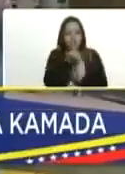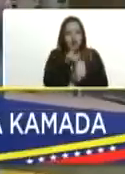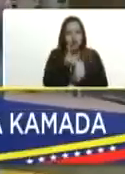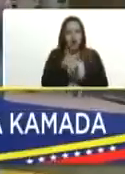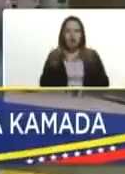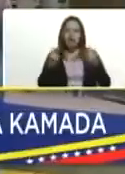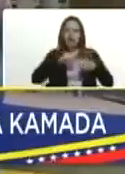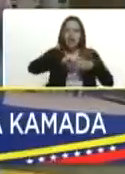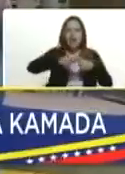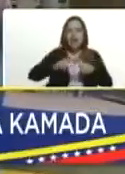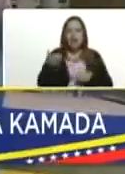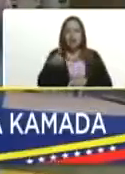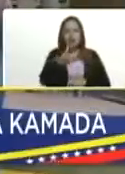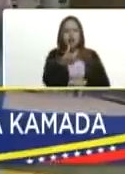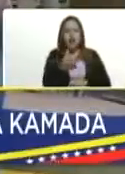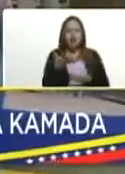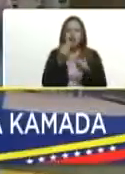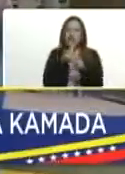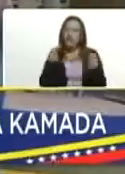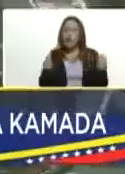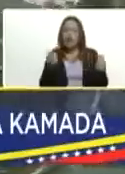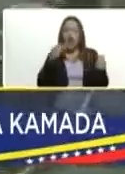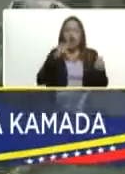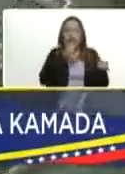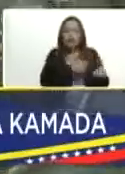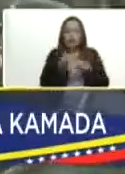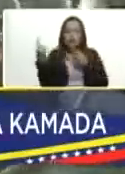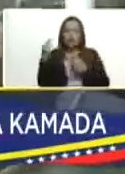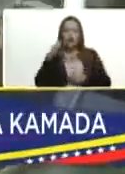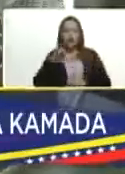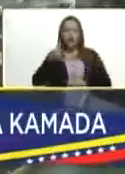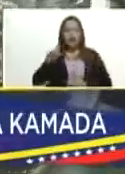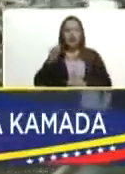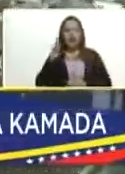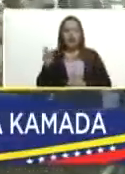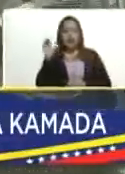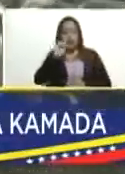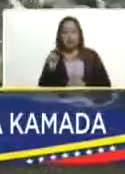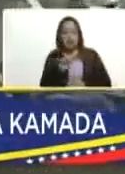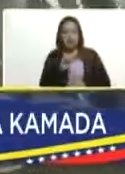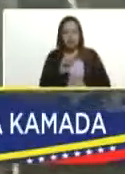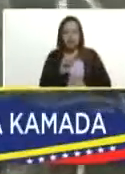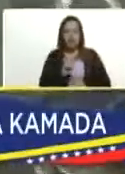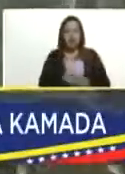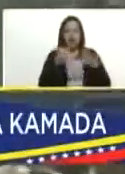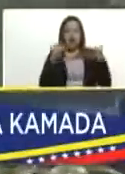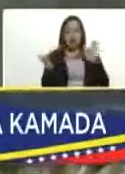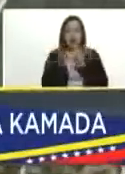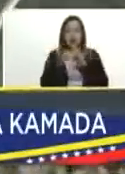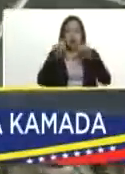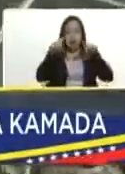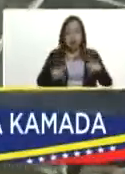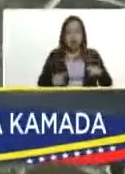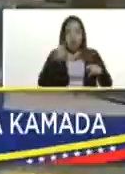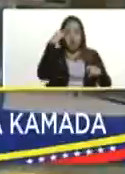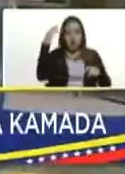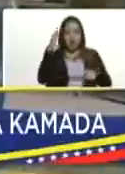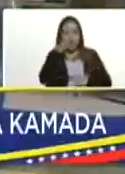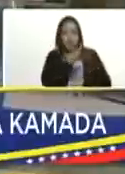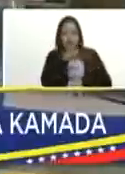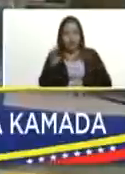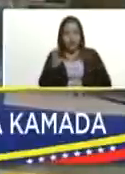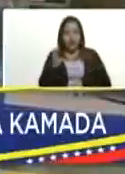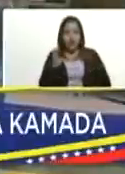estas latas de sardina, muchísimas, van a los CLAP, presidente. Así que le damos el pase de aquí, que Dios lo bendiga.